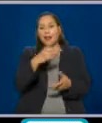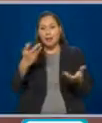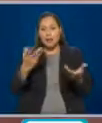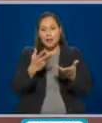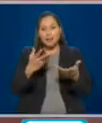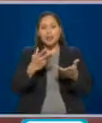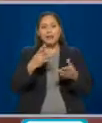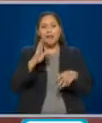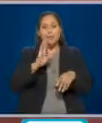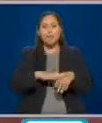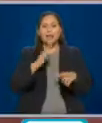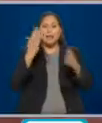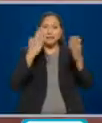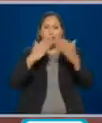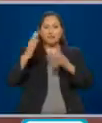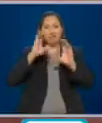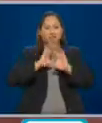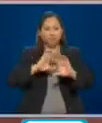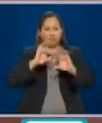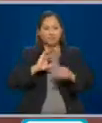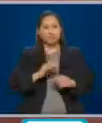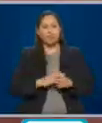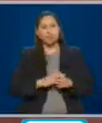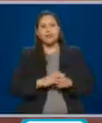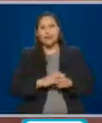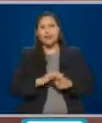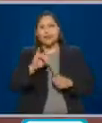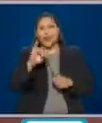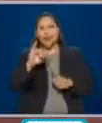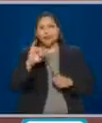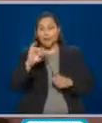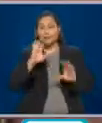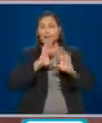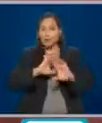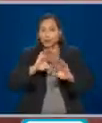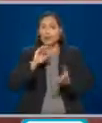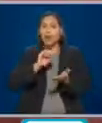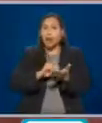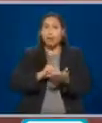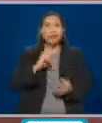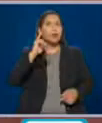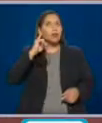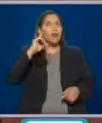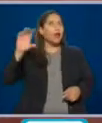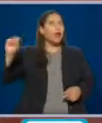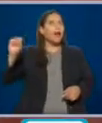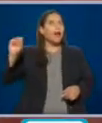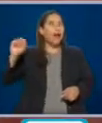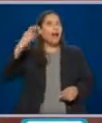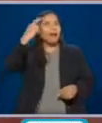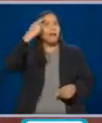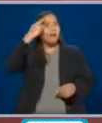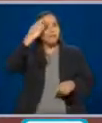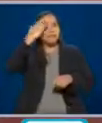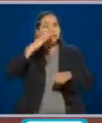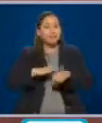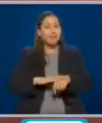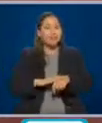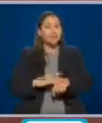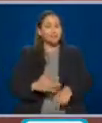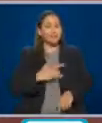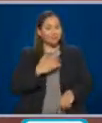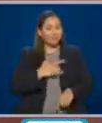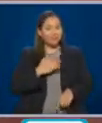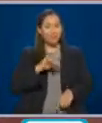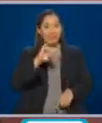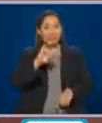conectar más éxitos a lo largo de las Mira décadas. ese estilo. Sí, canciones que a la fecha, si las escuchamos, inmediatamente las identificas. Él, al